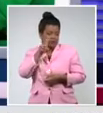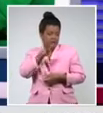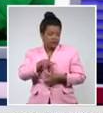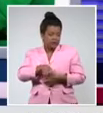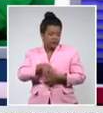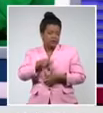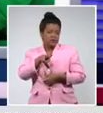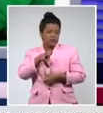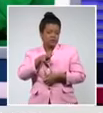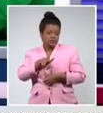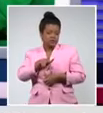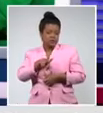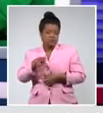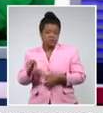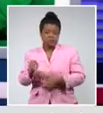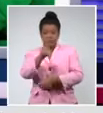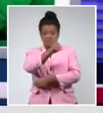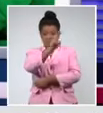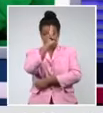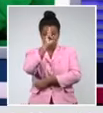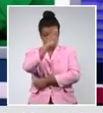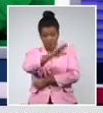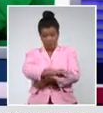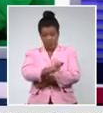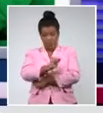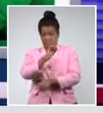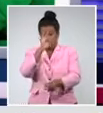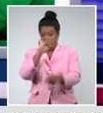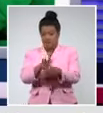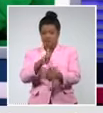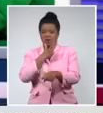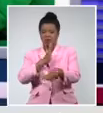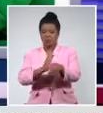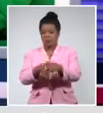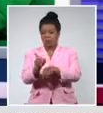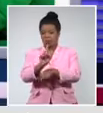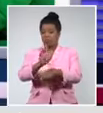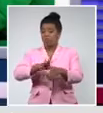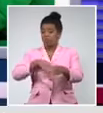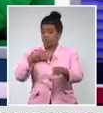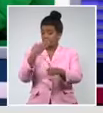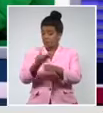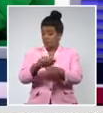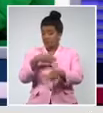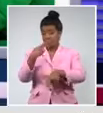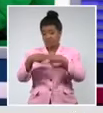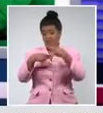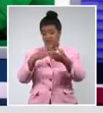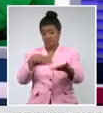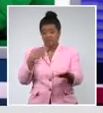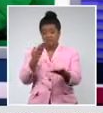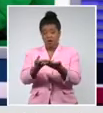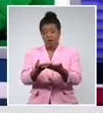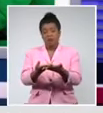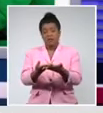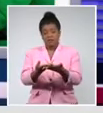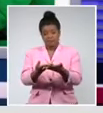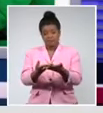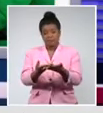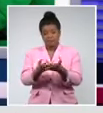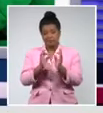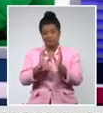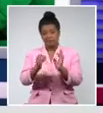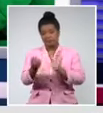ingresó, inicialmente no como COVID, pero se hicieron los estudios por las manifestaciones que presentó,